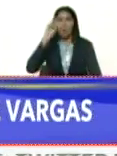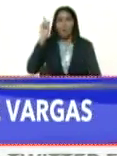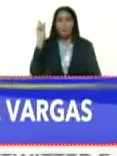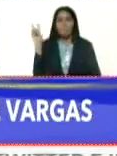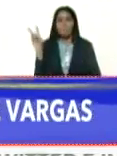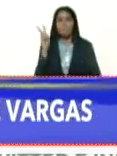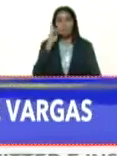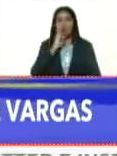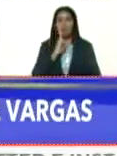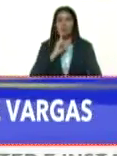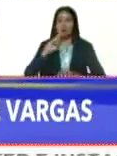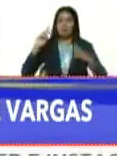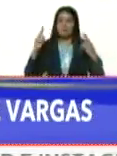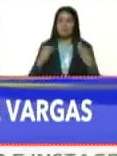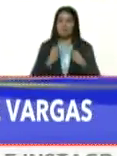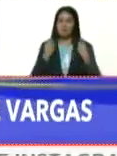vivo.